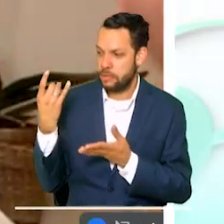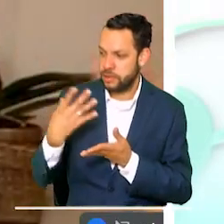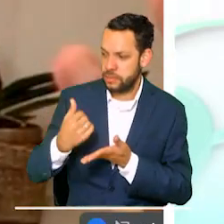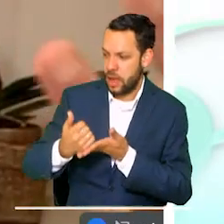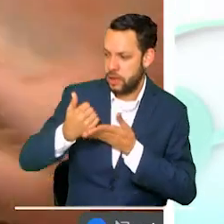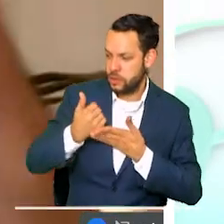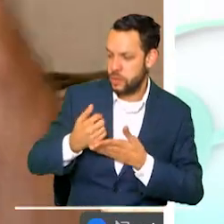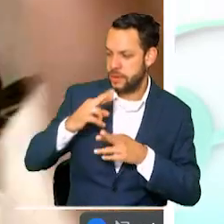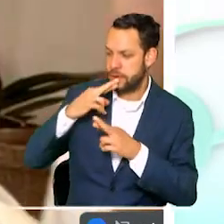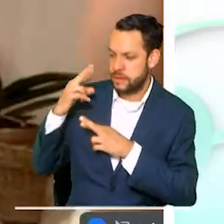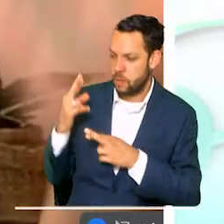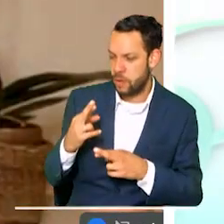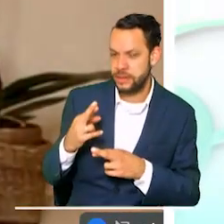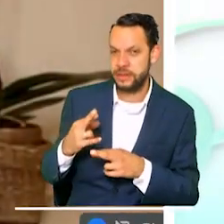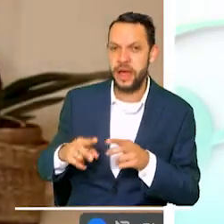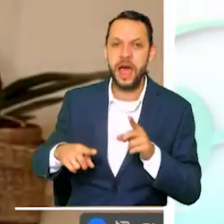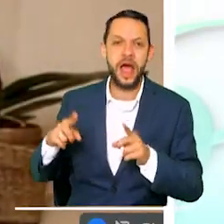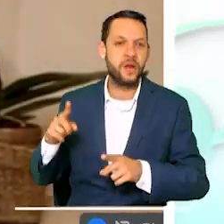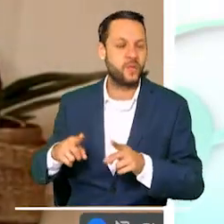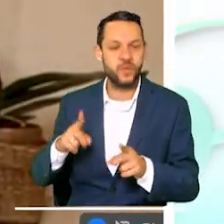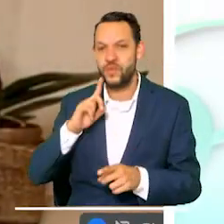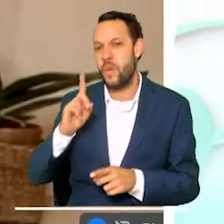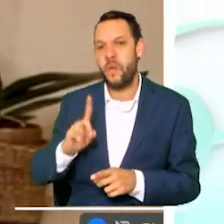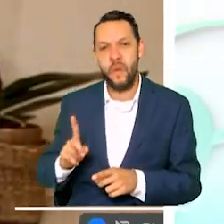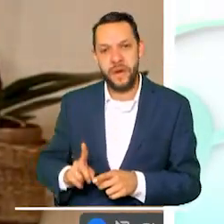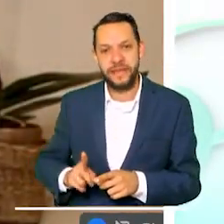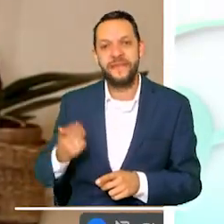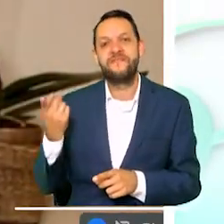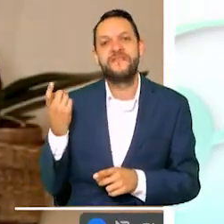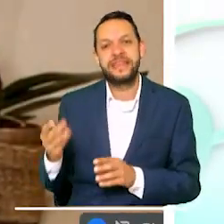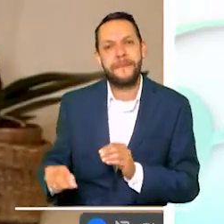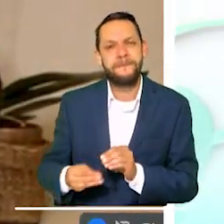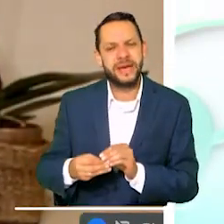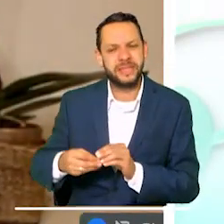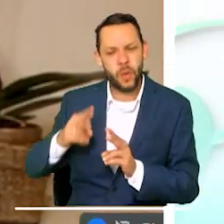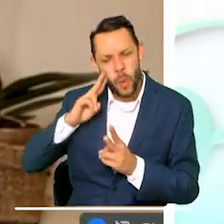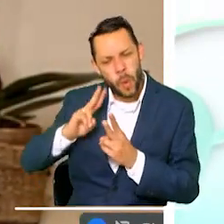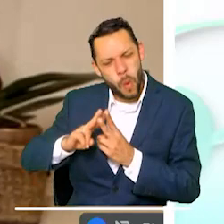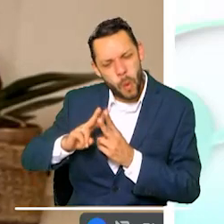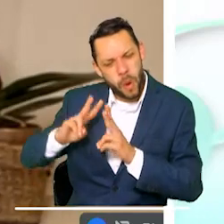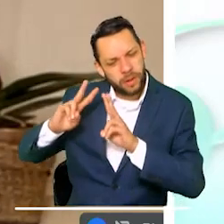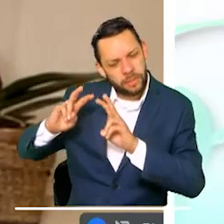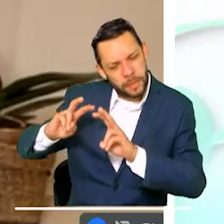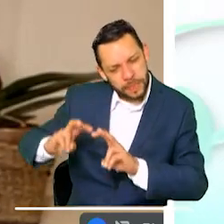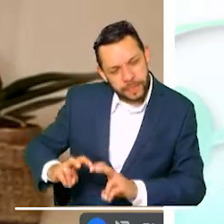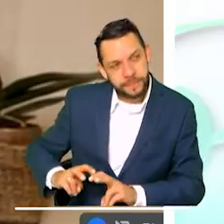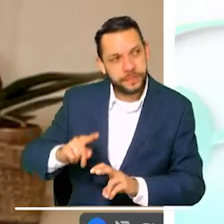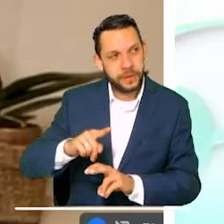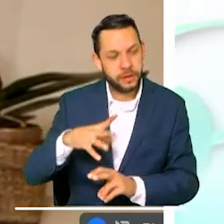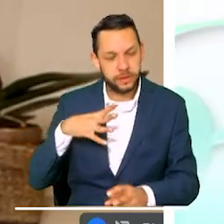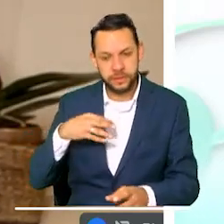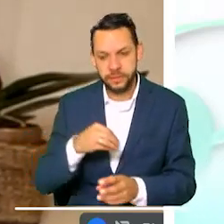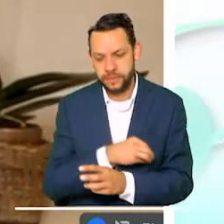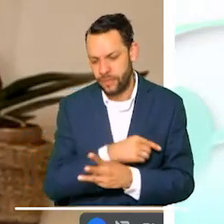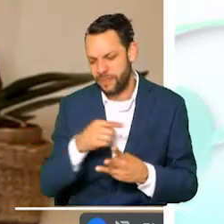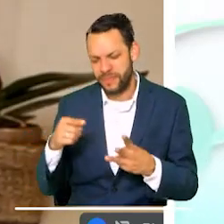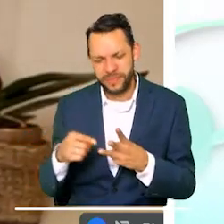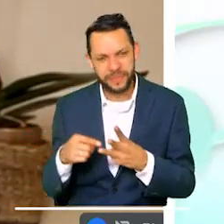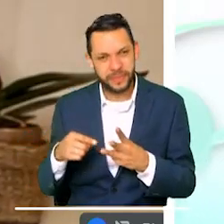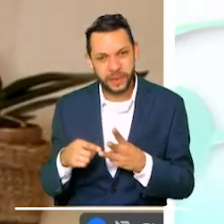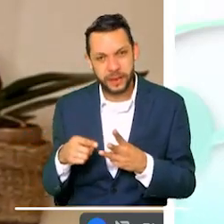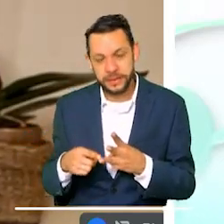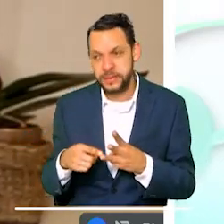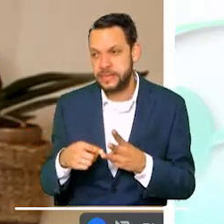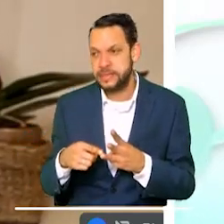los resultados que nosotros deseamos. Y en ese punto de quiebre, cuando te das cuenta y te entras en un estado de vulnerabilidad